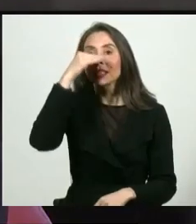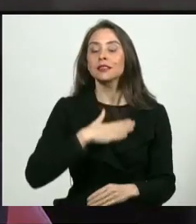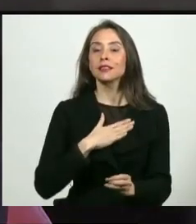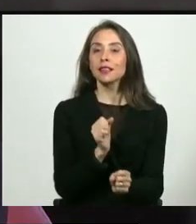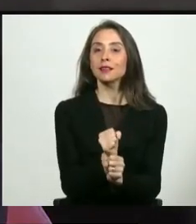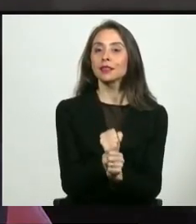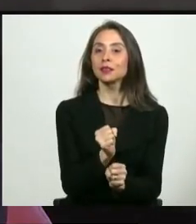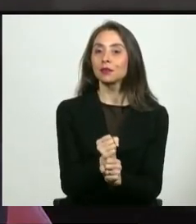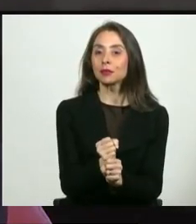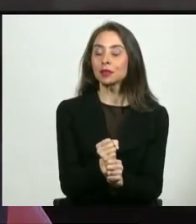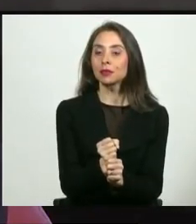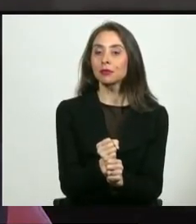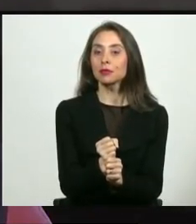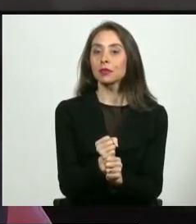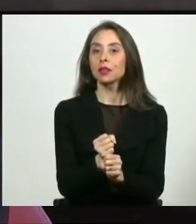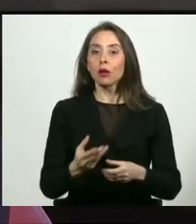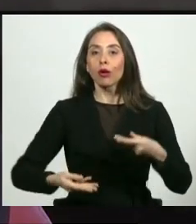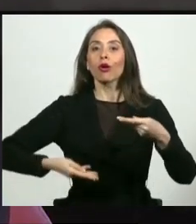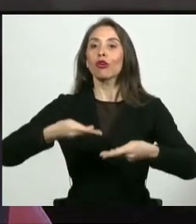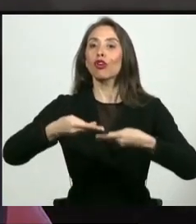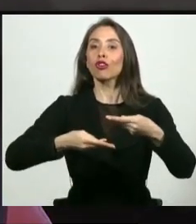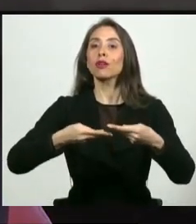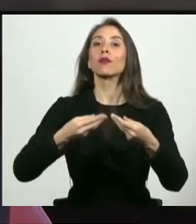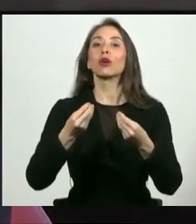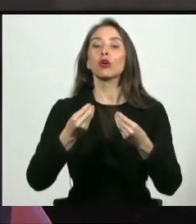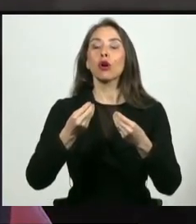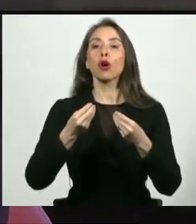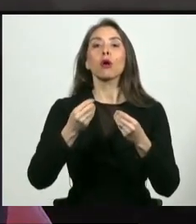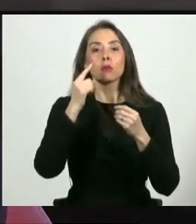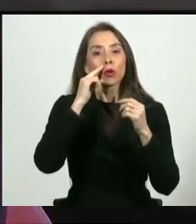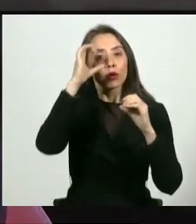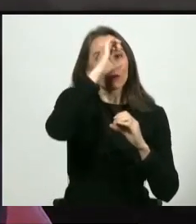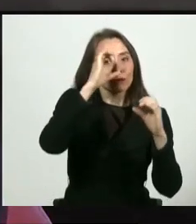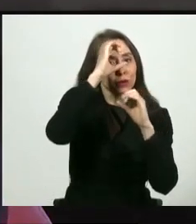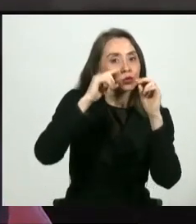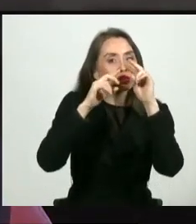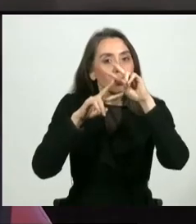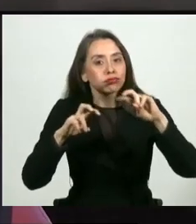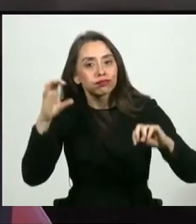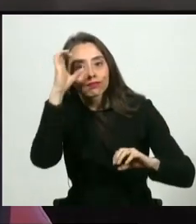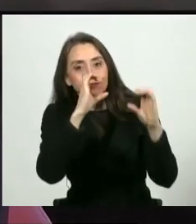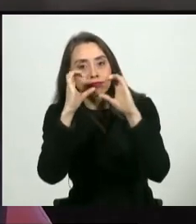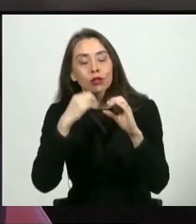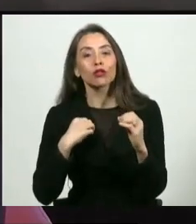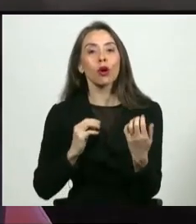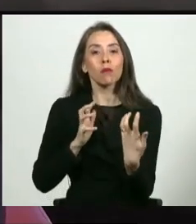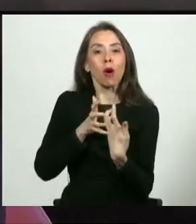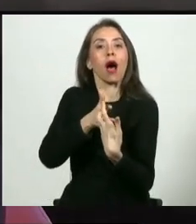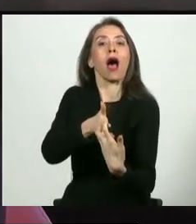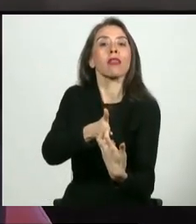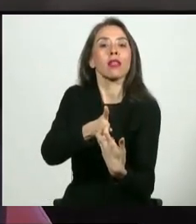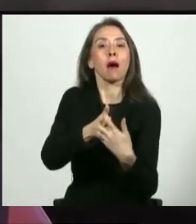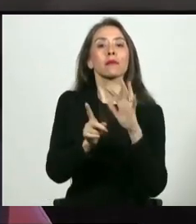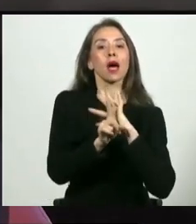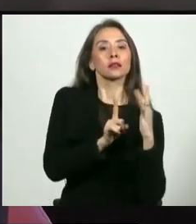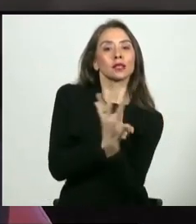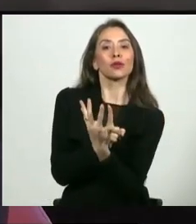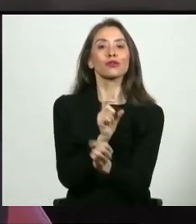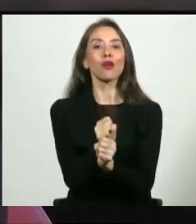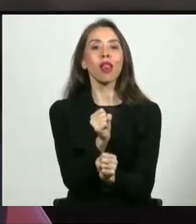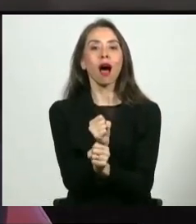laboral que contribuya en los procesos de exploración y adaptación a contextos laborales y sobre